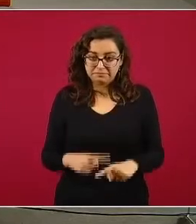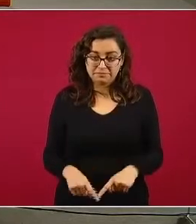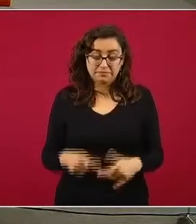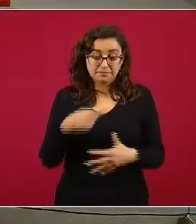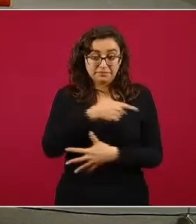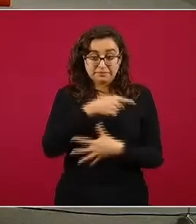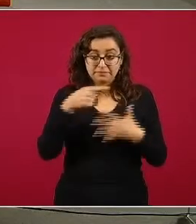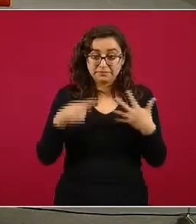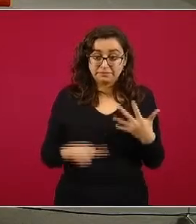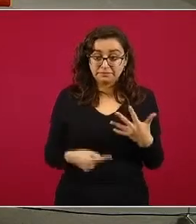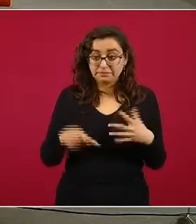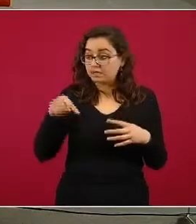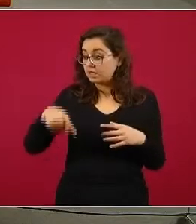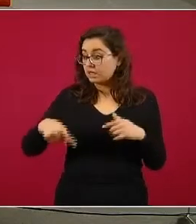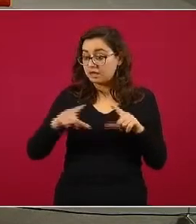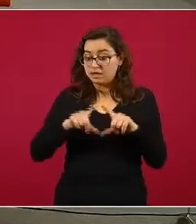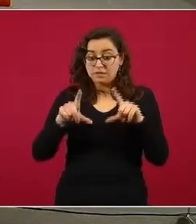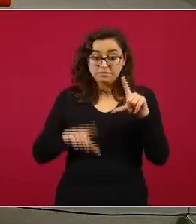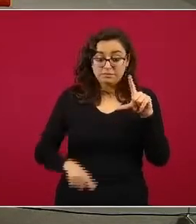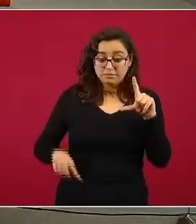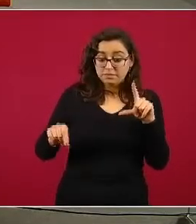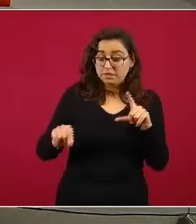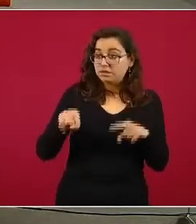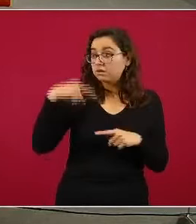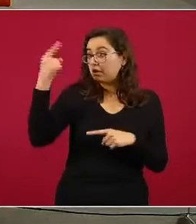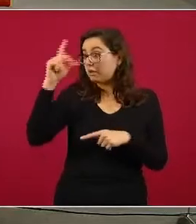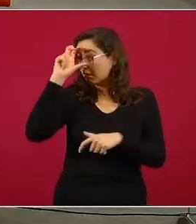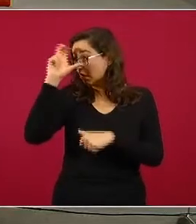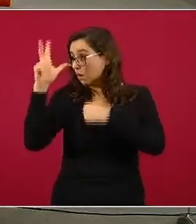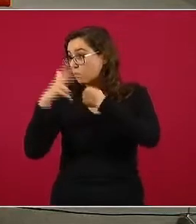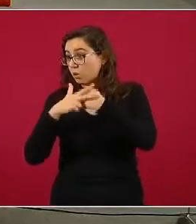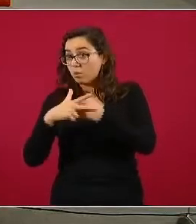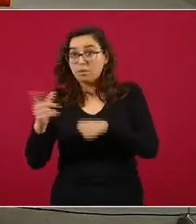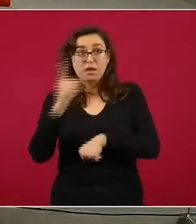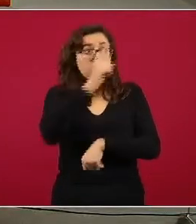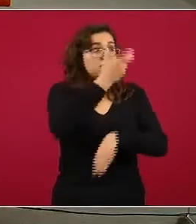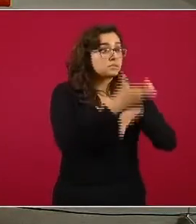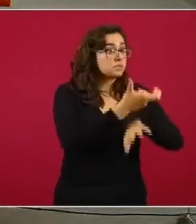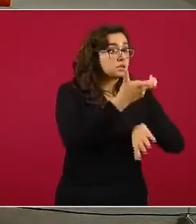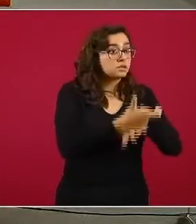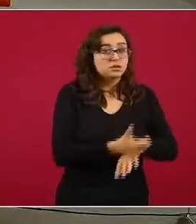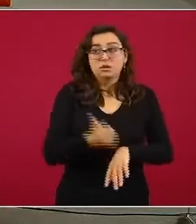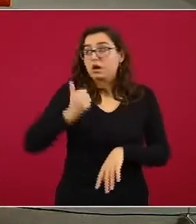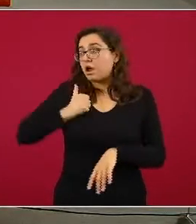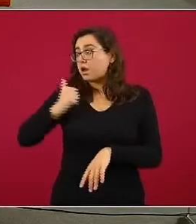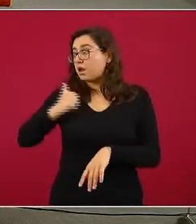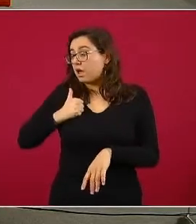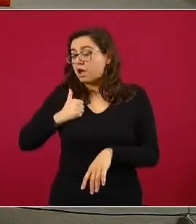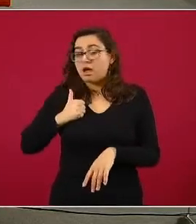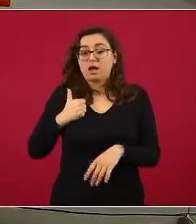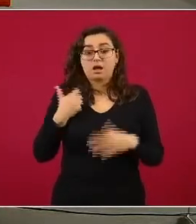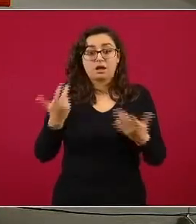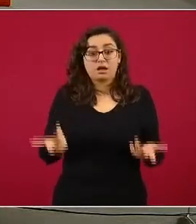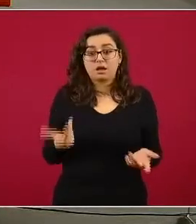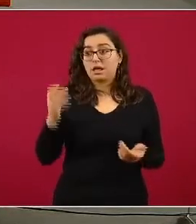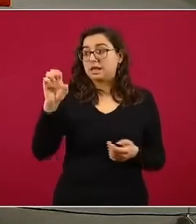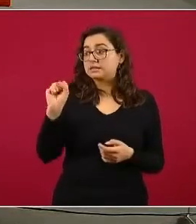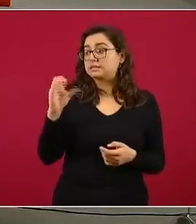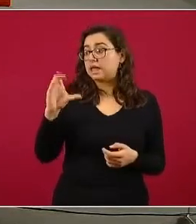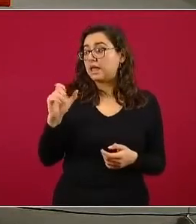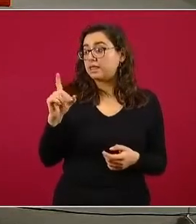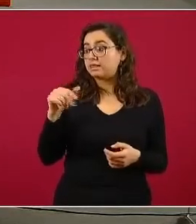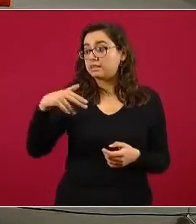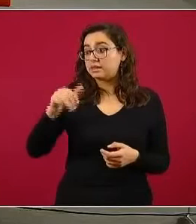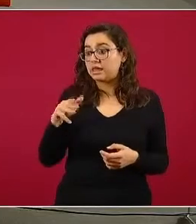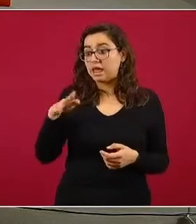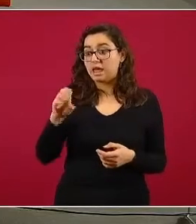mecanismos son los de México, son los de los países europeos, son los de Estados Unidos, son los de Canadá, son los de los países escandinavos también como